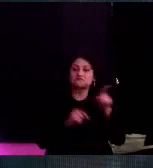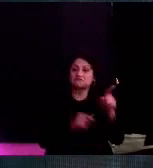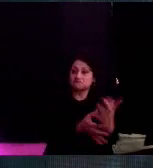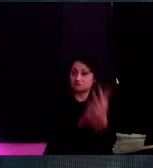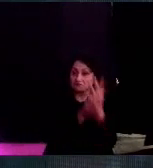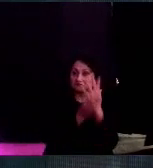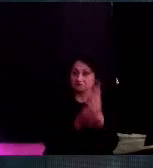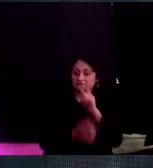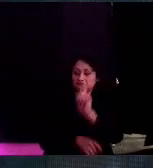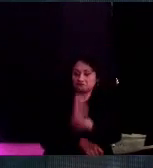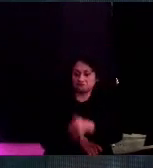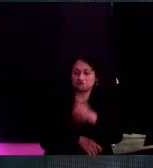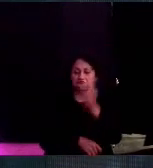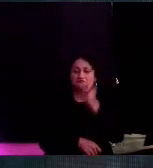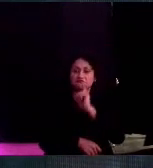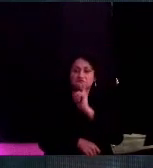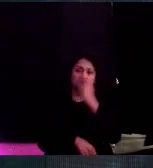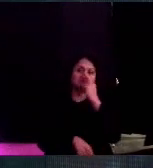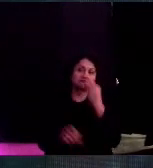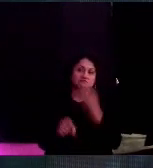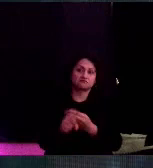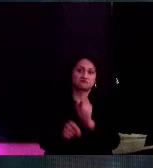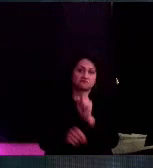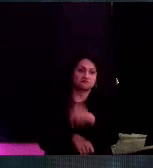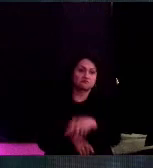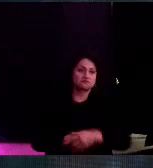responsabilizándolas de su propia muerte.